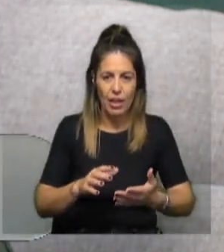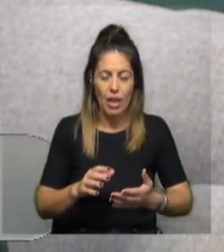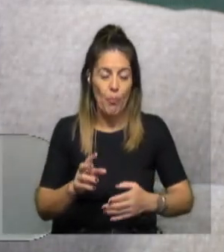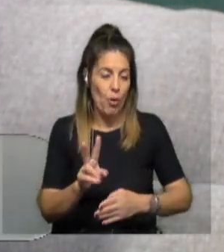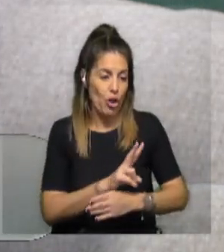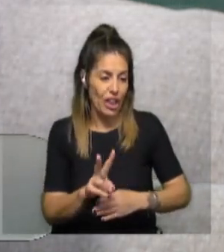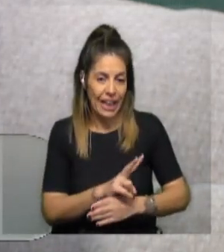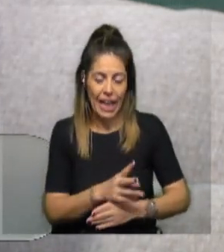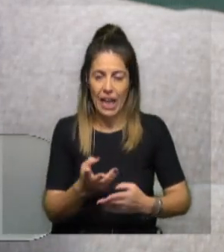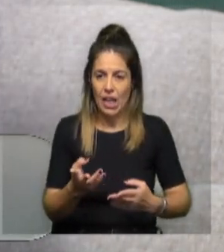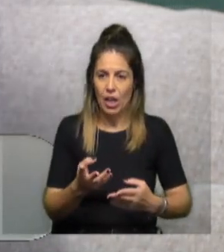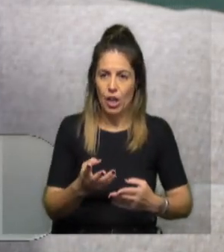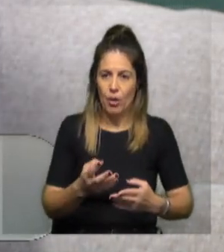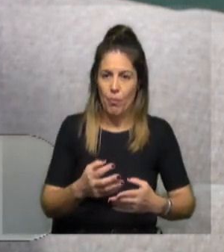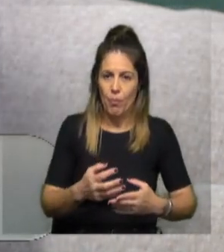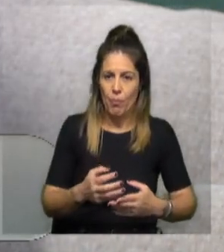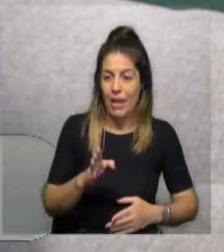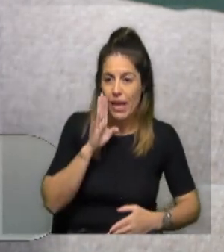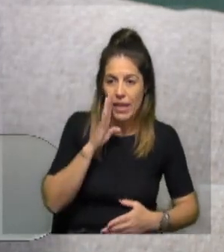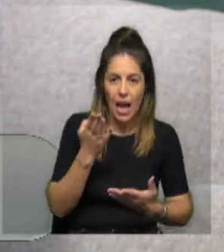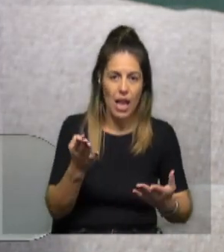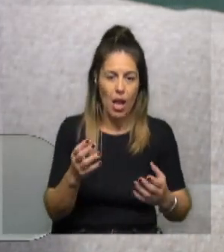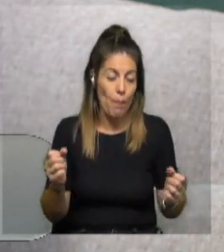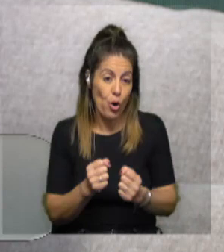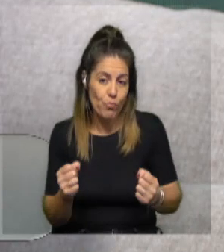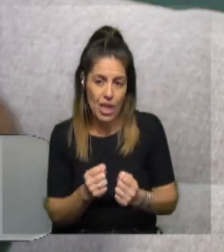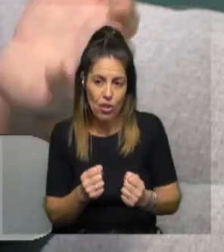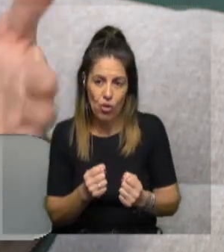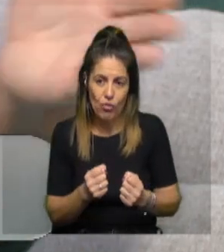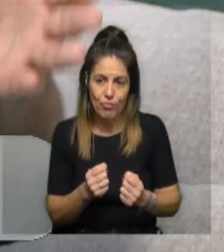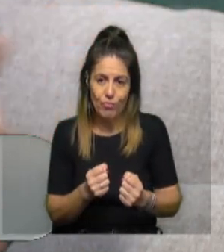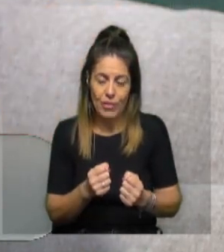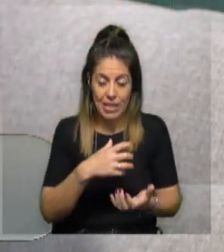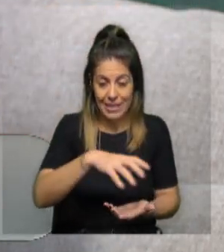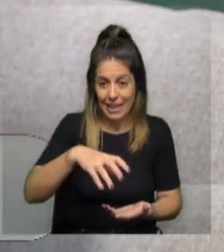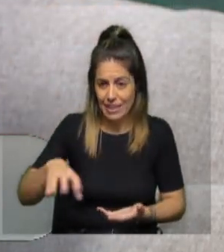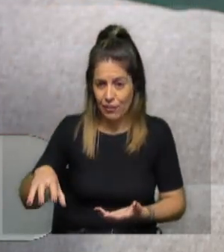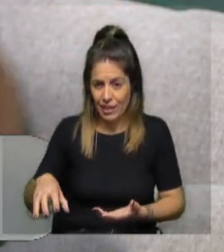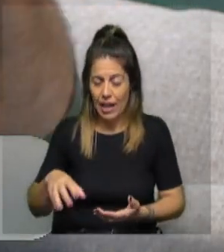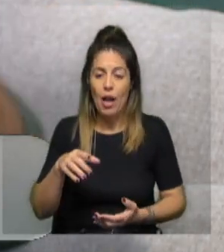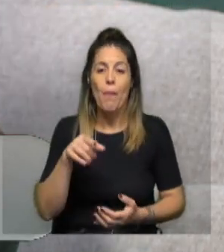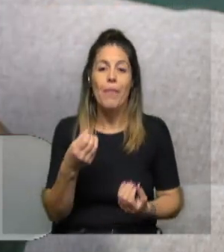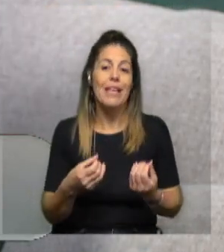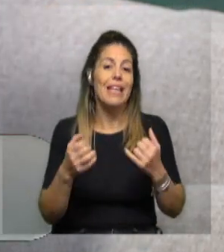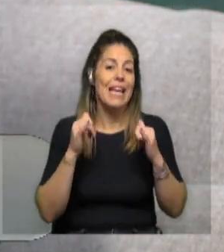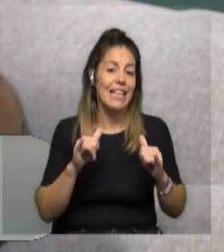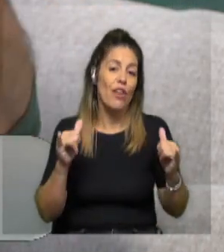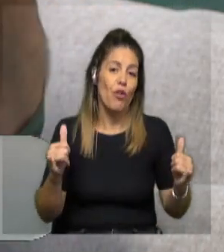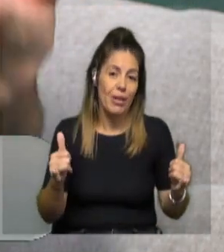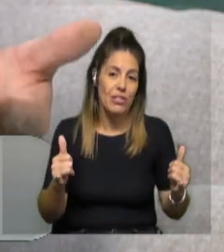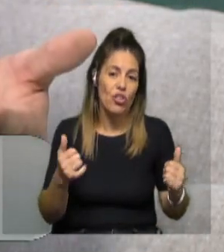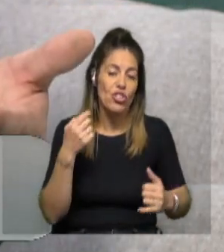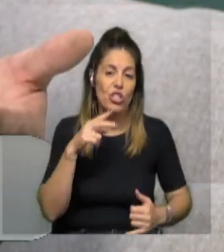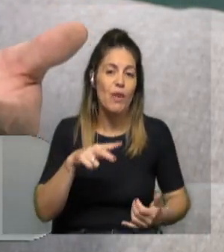maternal, por miedo, hay un montón de cosas. Entonces, es cierto que este tipo de información, si vemos dónde